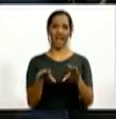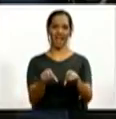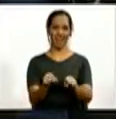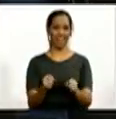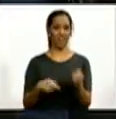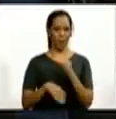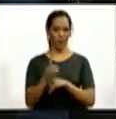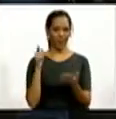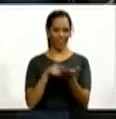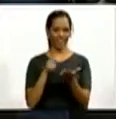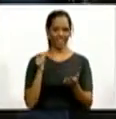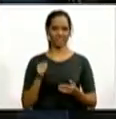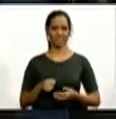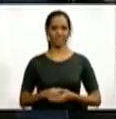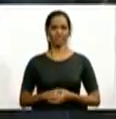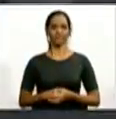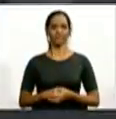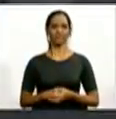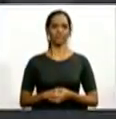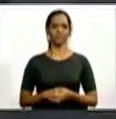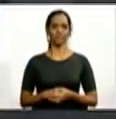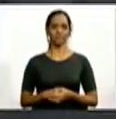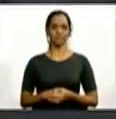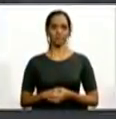que vamos con esta. ¡Ay, mamá! Vamos al video.